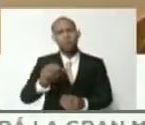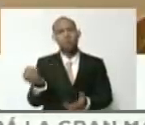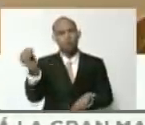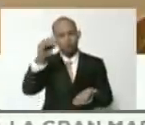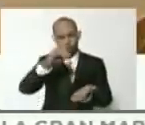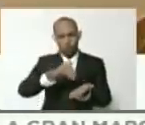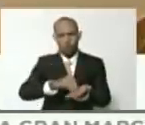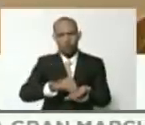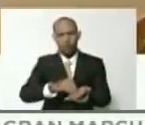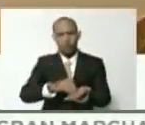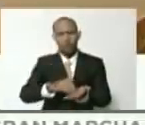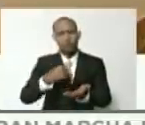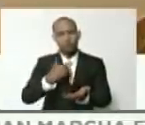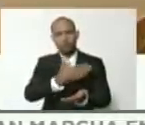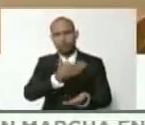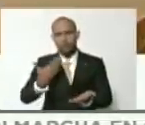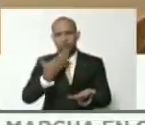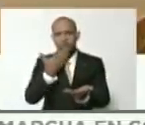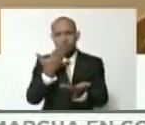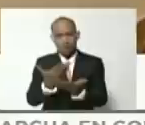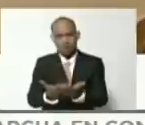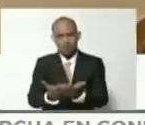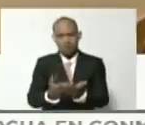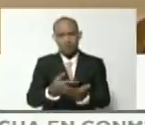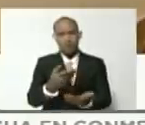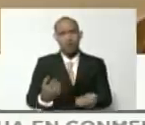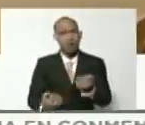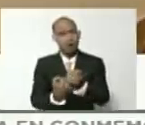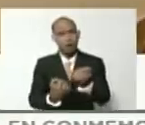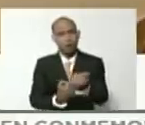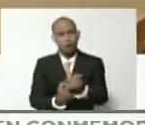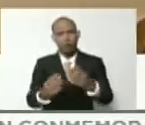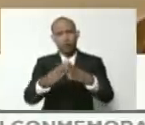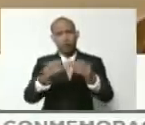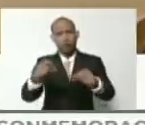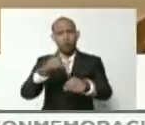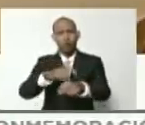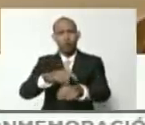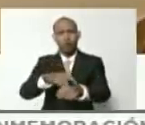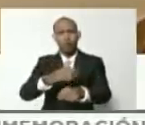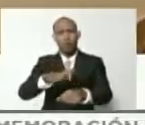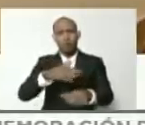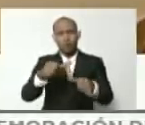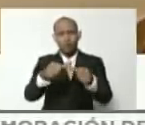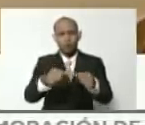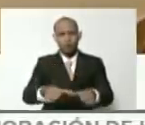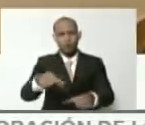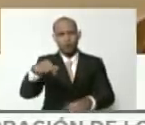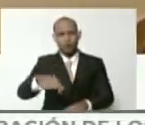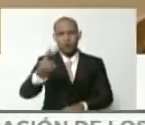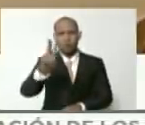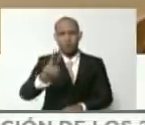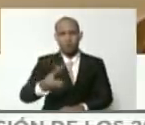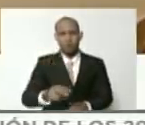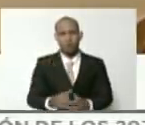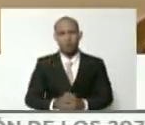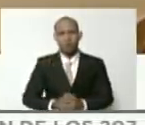quiero agradecer el apoyo y de todo el tiempo que podía estar en